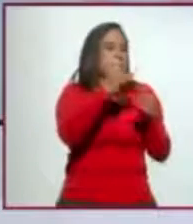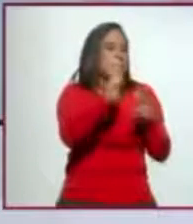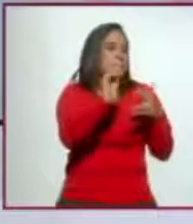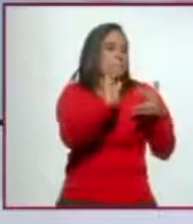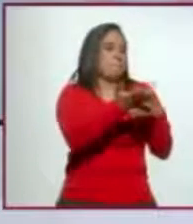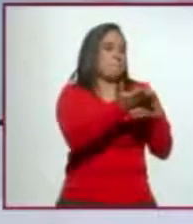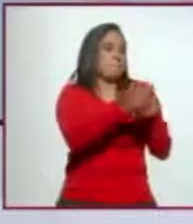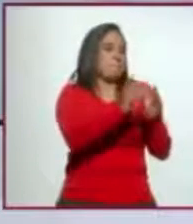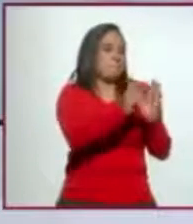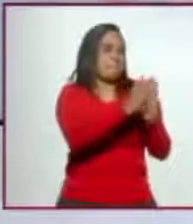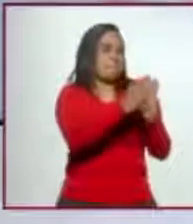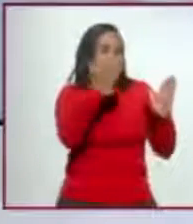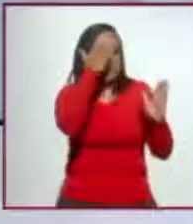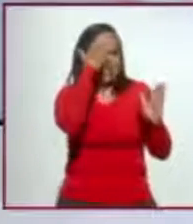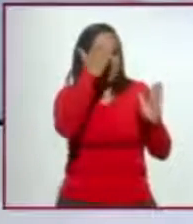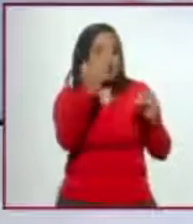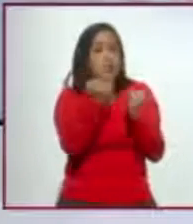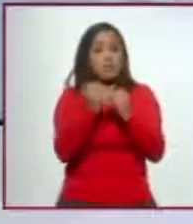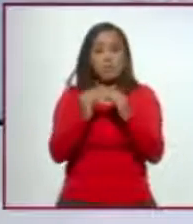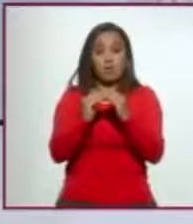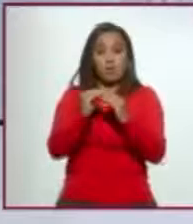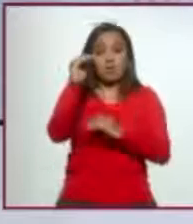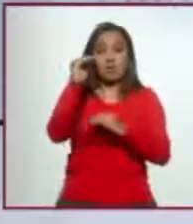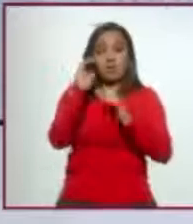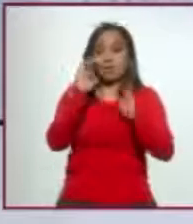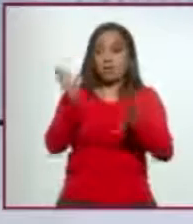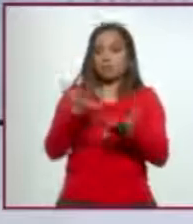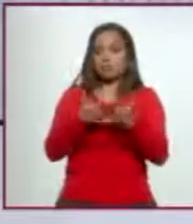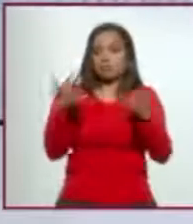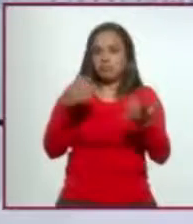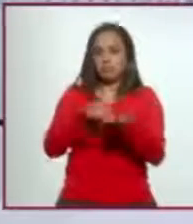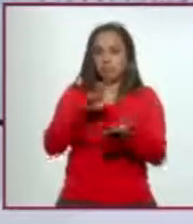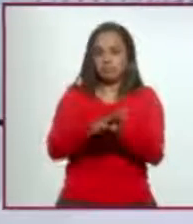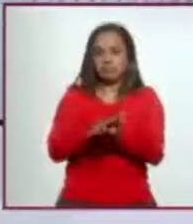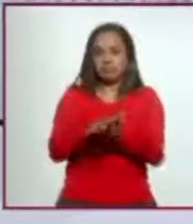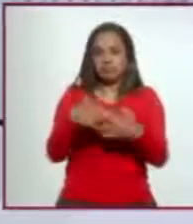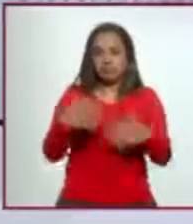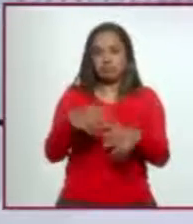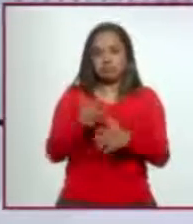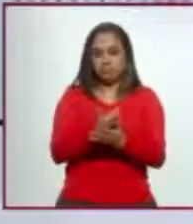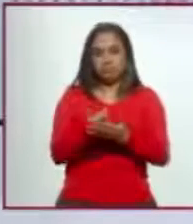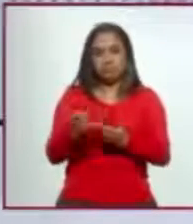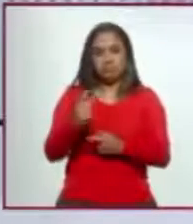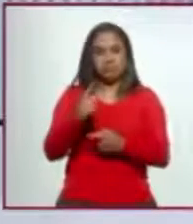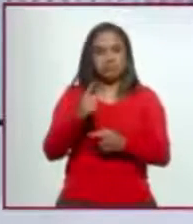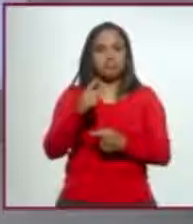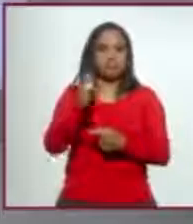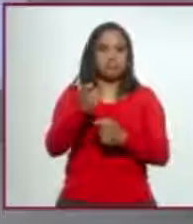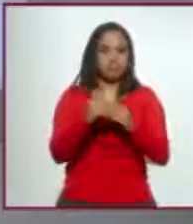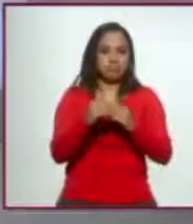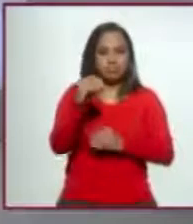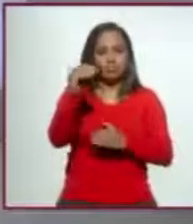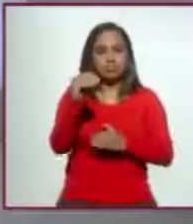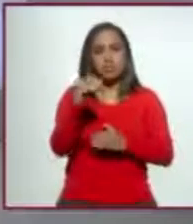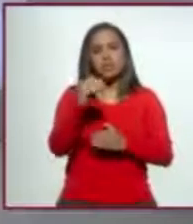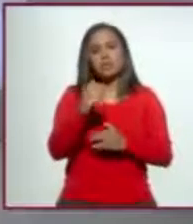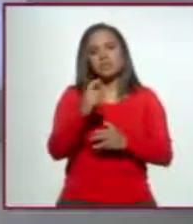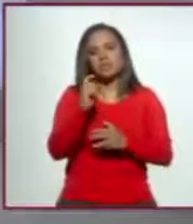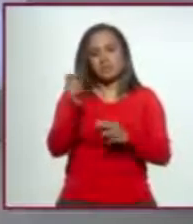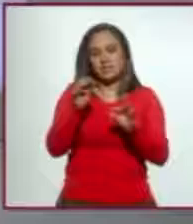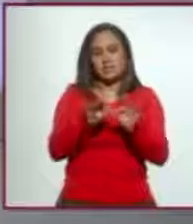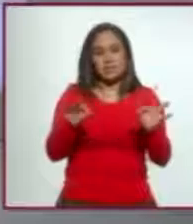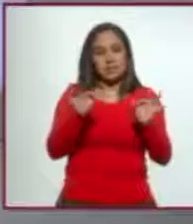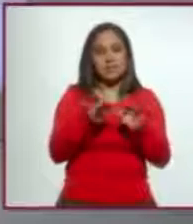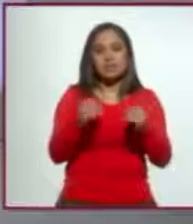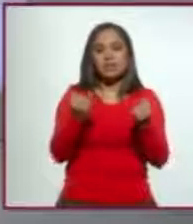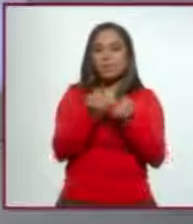inminente y el aumento que se considera desde ya histórico también es lo que está dando estos resultados positivos, tanto en lo que tú mencionas, ¿no? Que